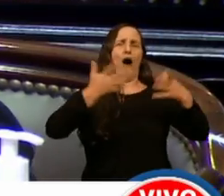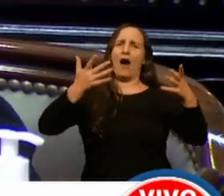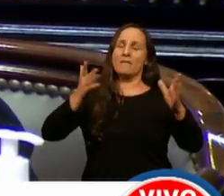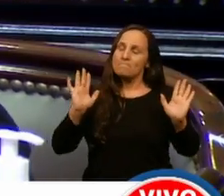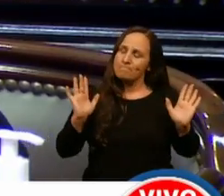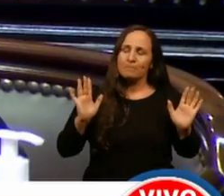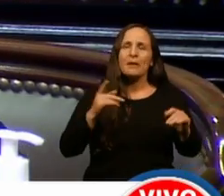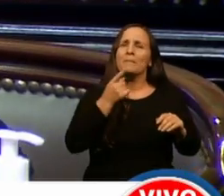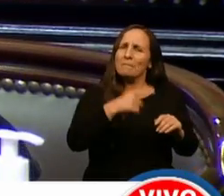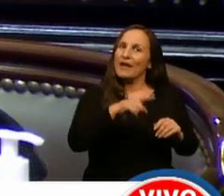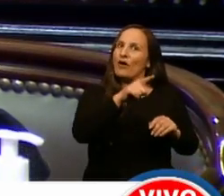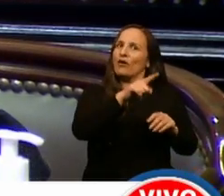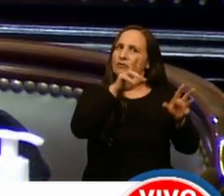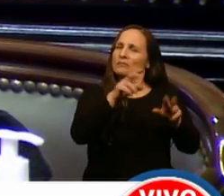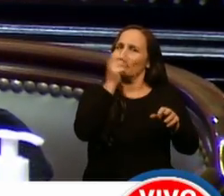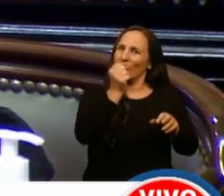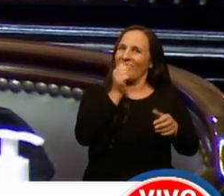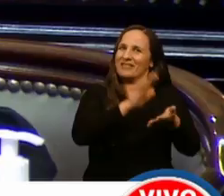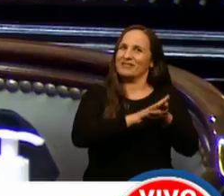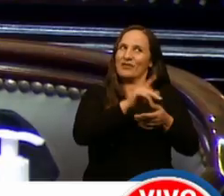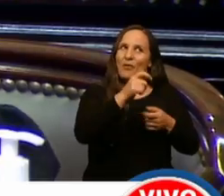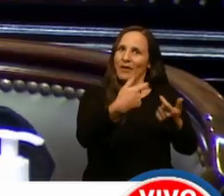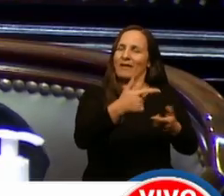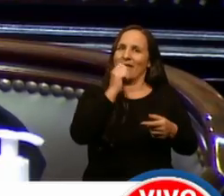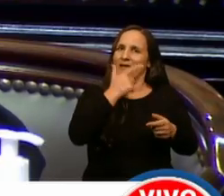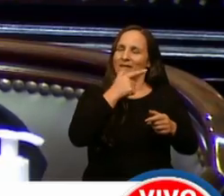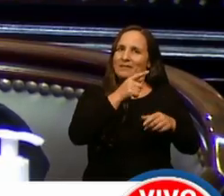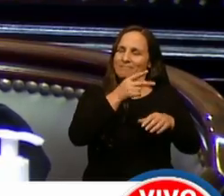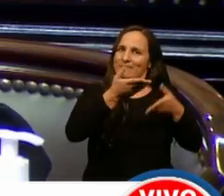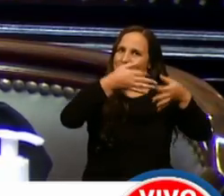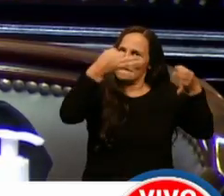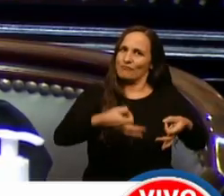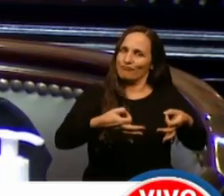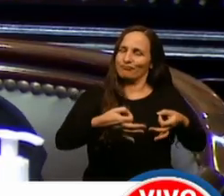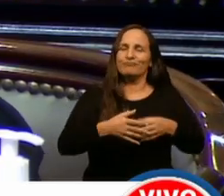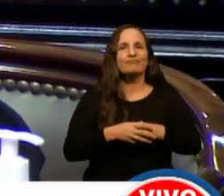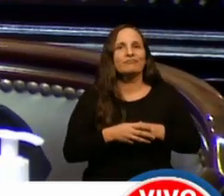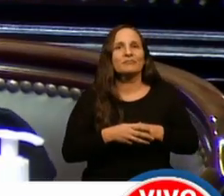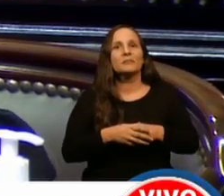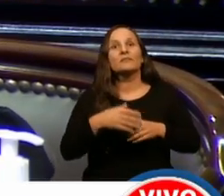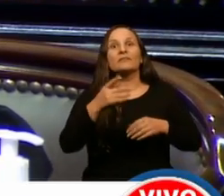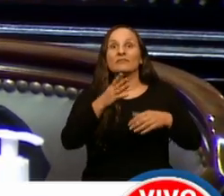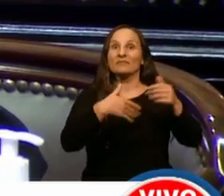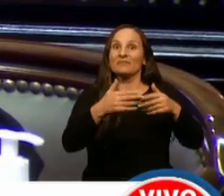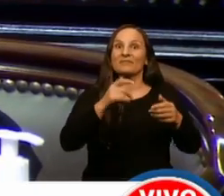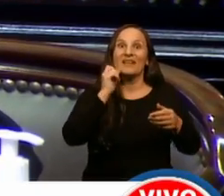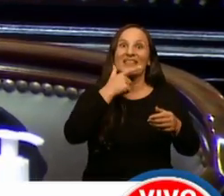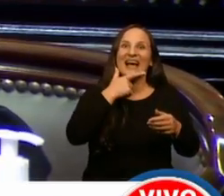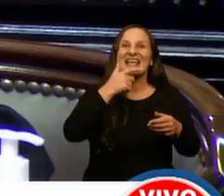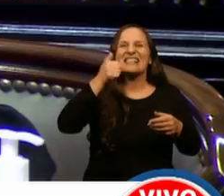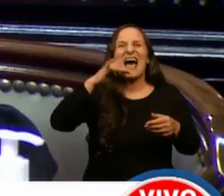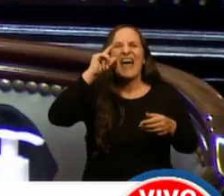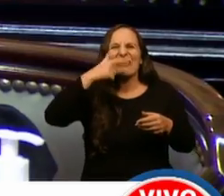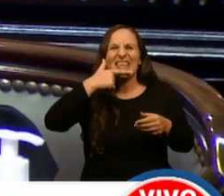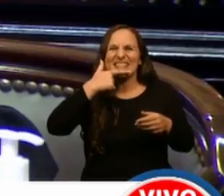a la conectividad y a la seguridad de servicios y por último aclarar esto justamente que esta obra que se dice que se inauguró de gasandes en el